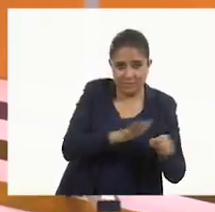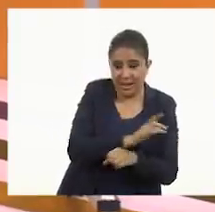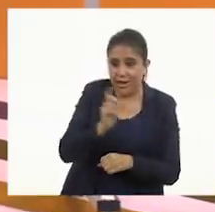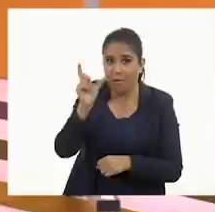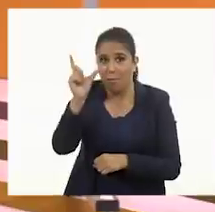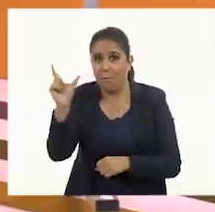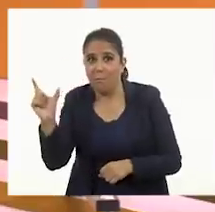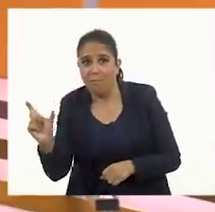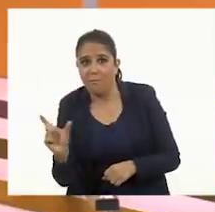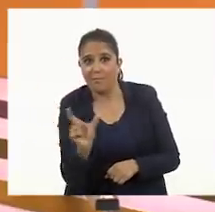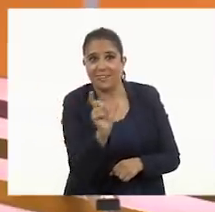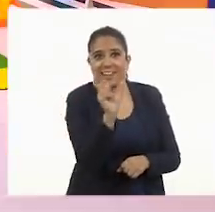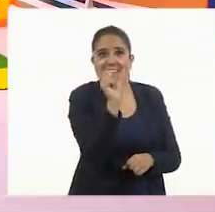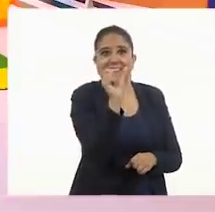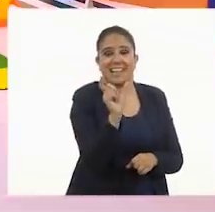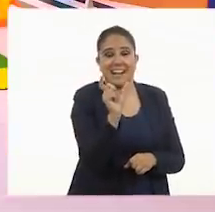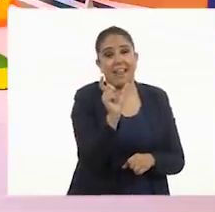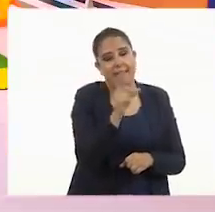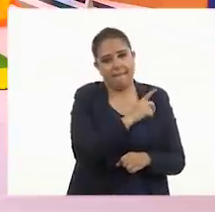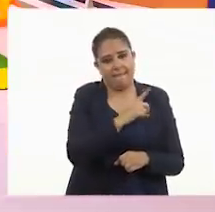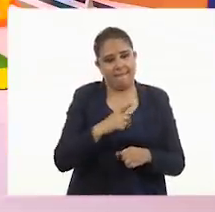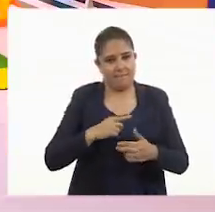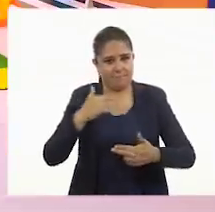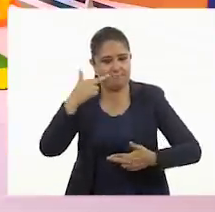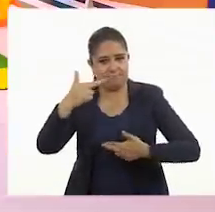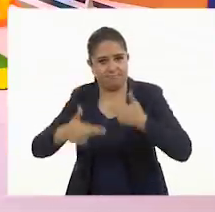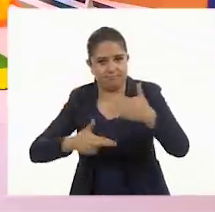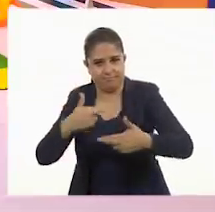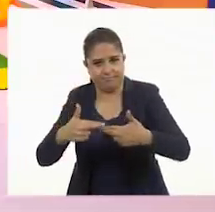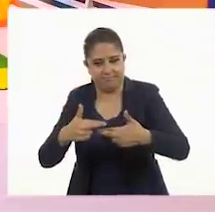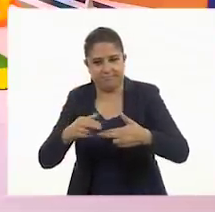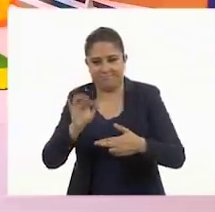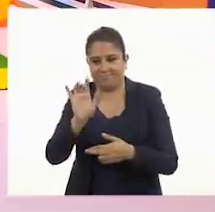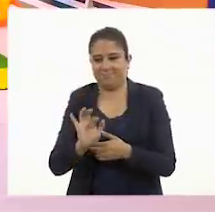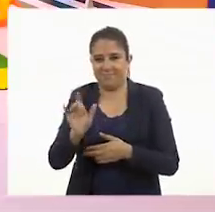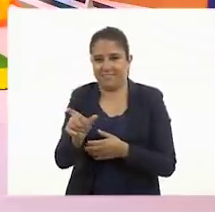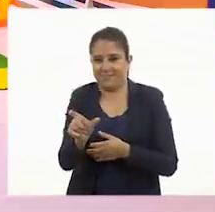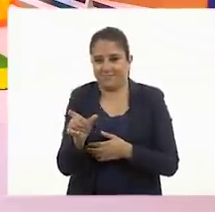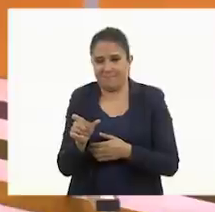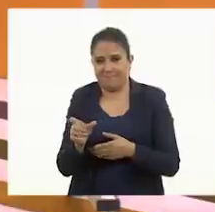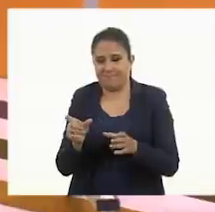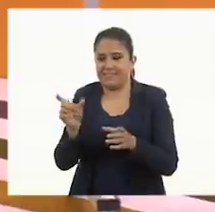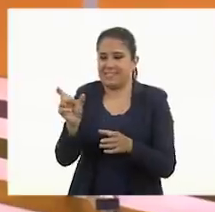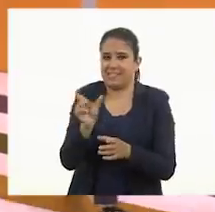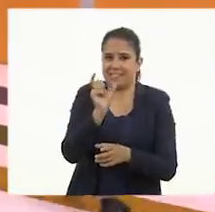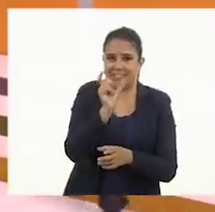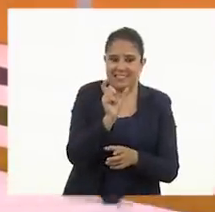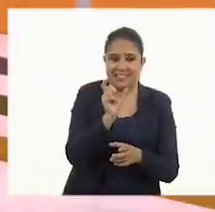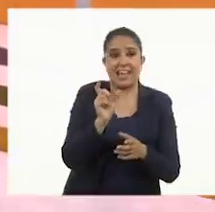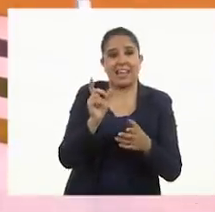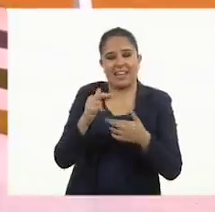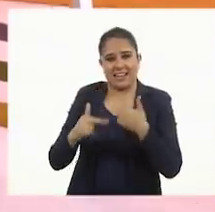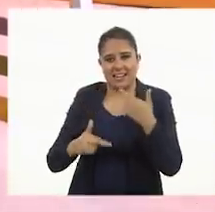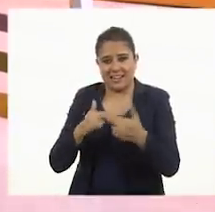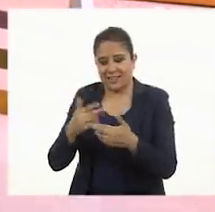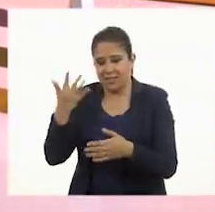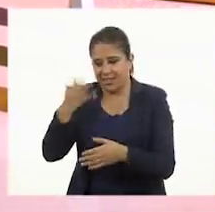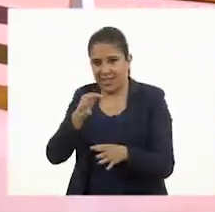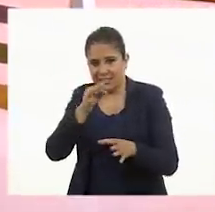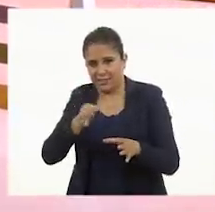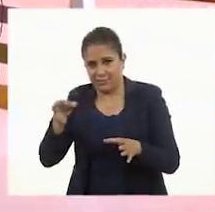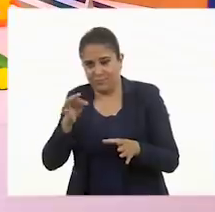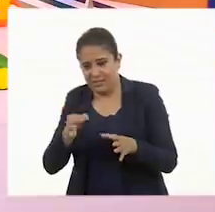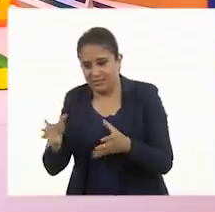tarjeta. Tengo que regresarlas al cajero y tomar esa tarjeta. Regreso entonces mis diez